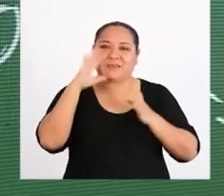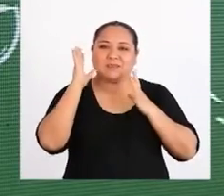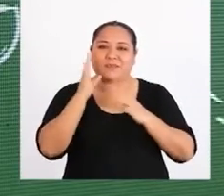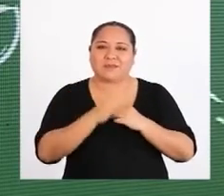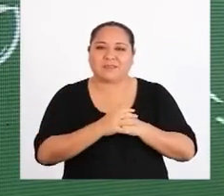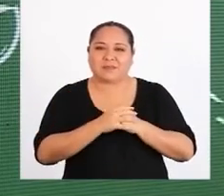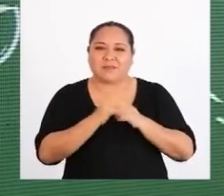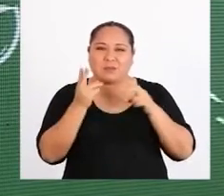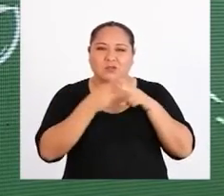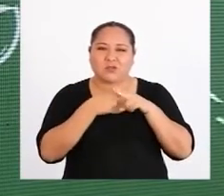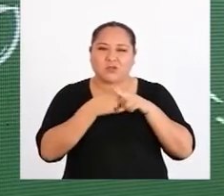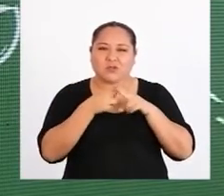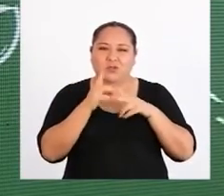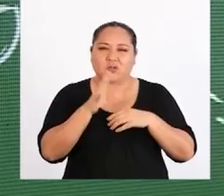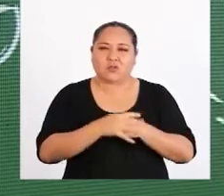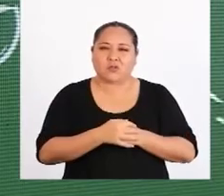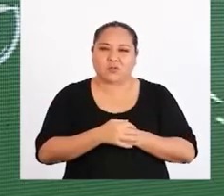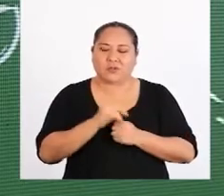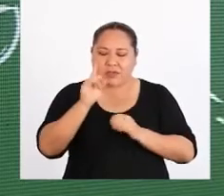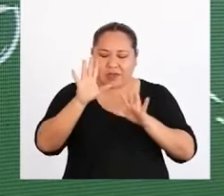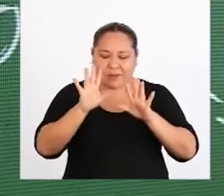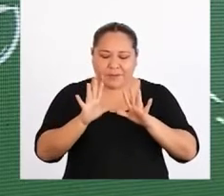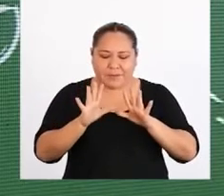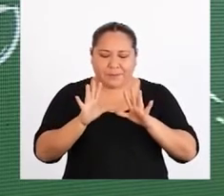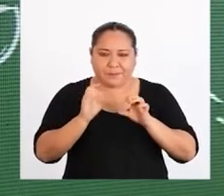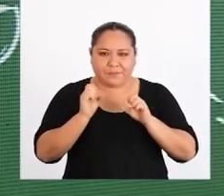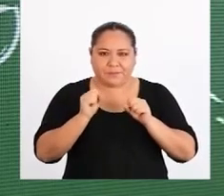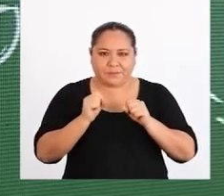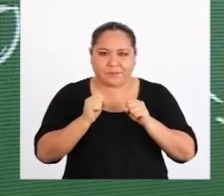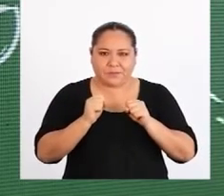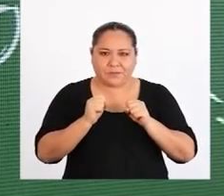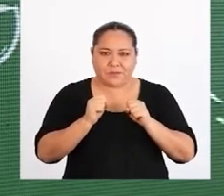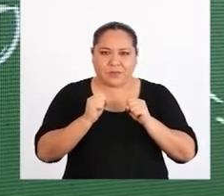discurso más corto. Aquí voy.